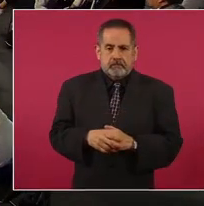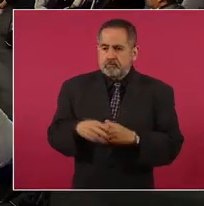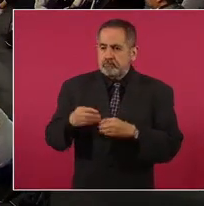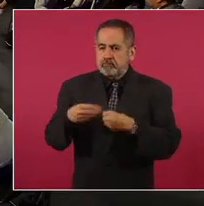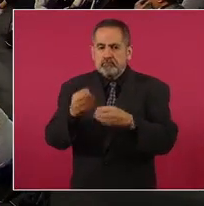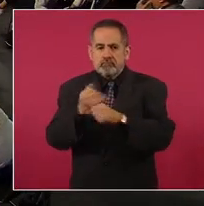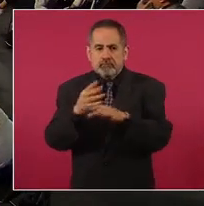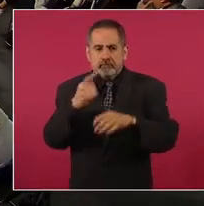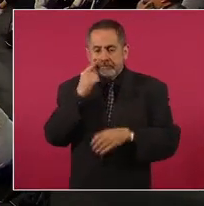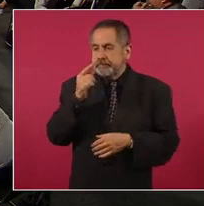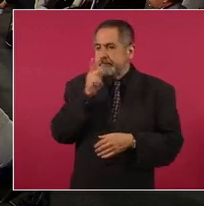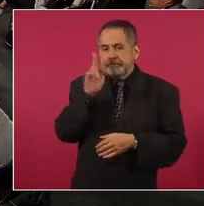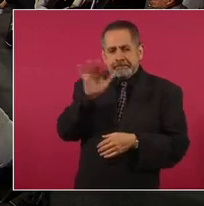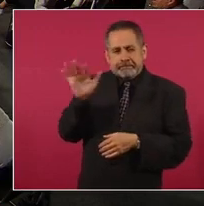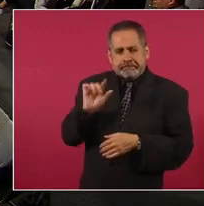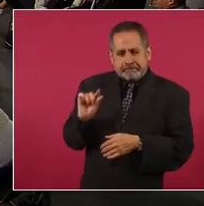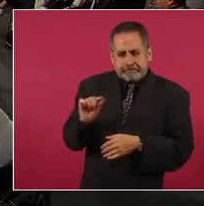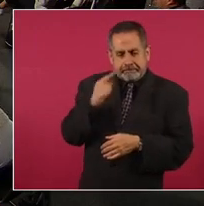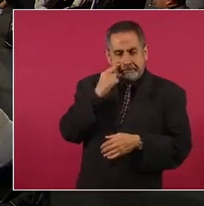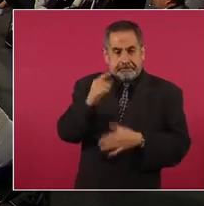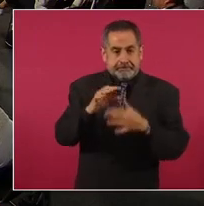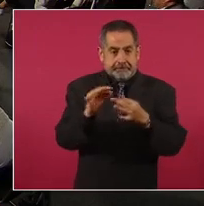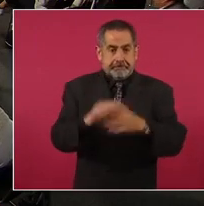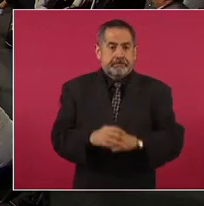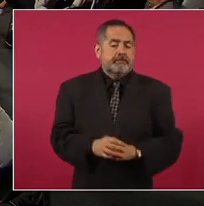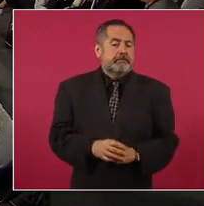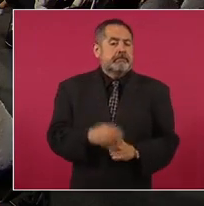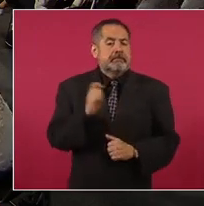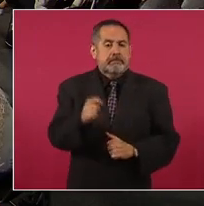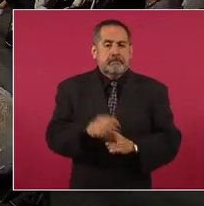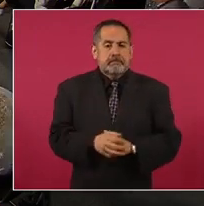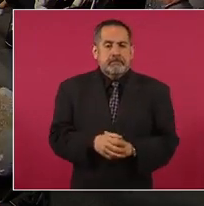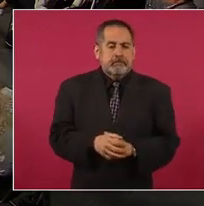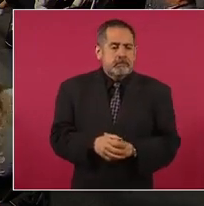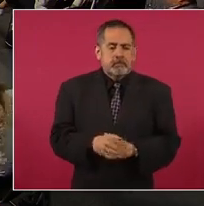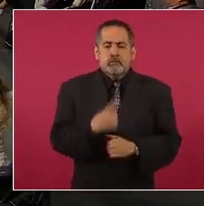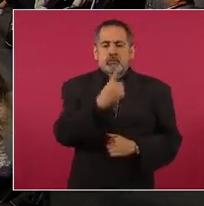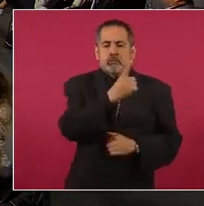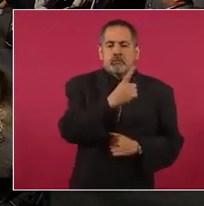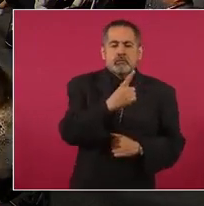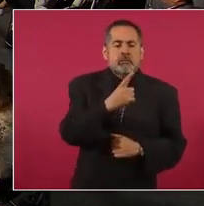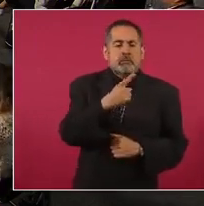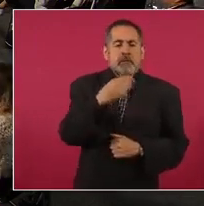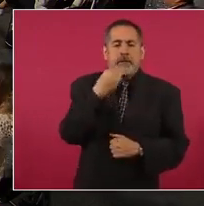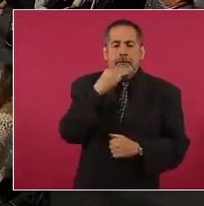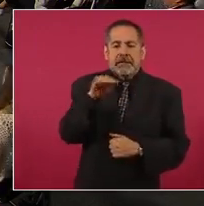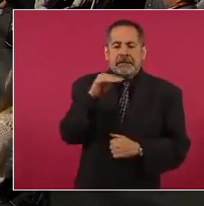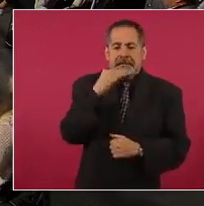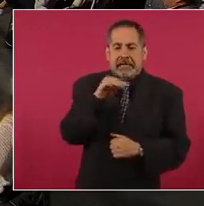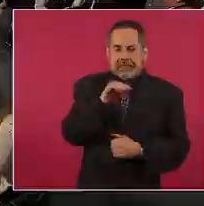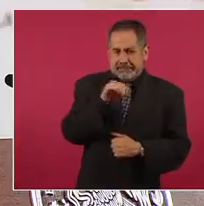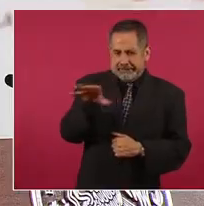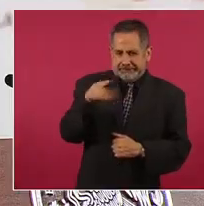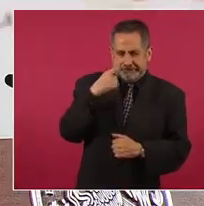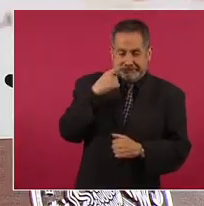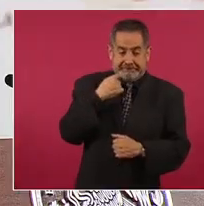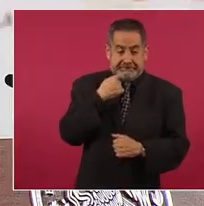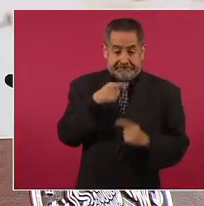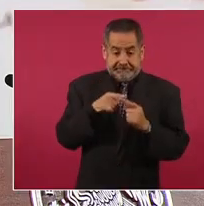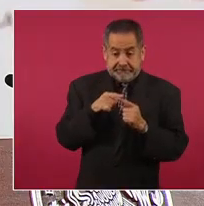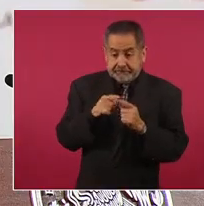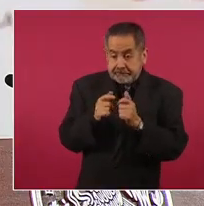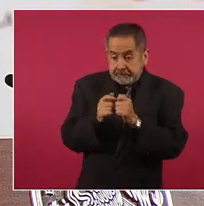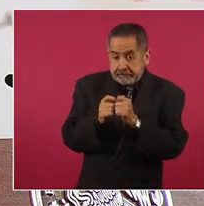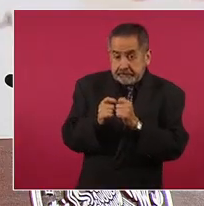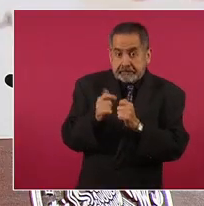que la letra está chiquita, porque se refiere a uno de los mensajes. El mensaje que dice que a las 7:30